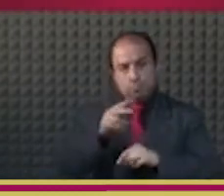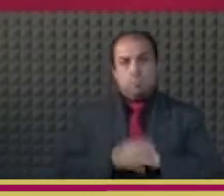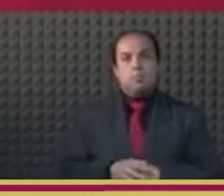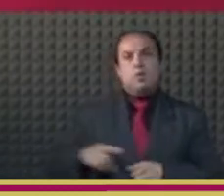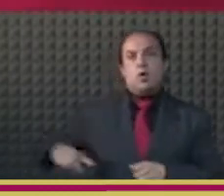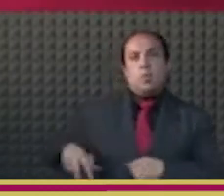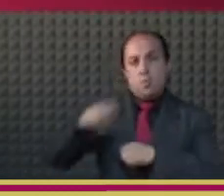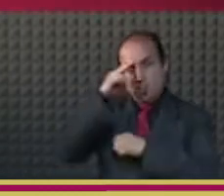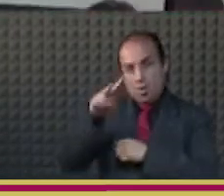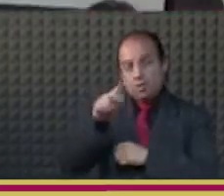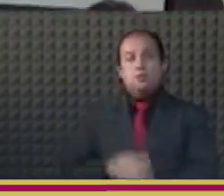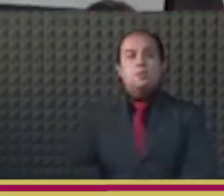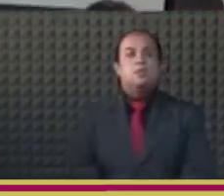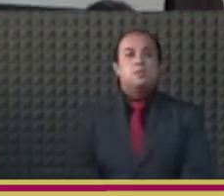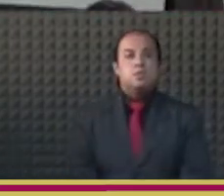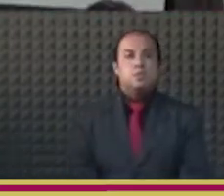Gobierno de México.